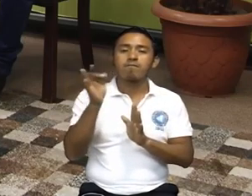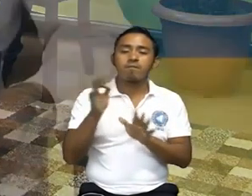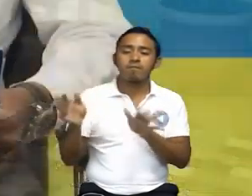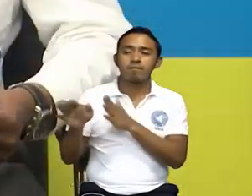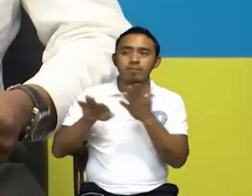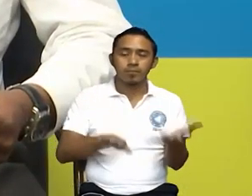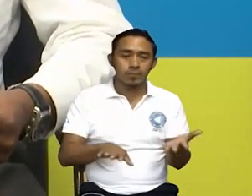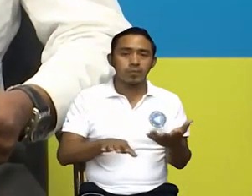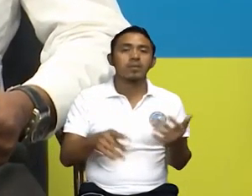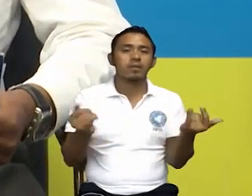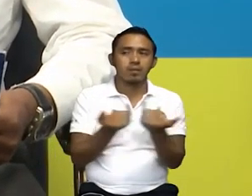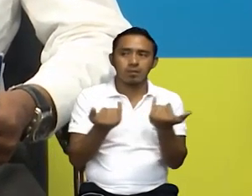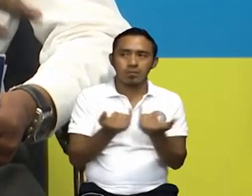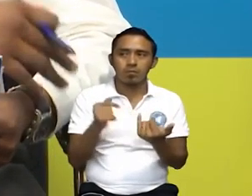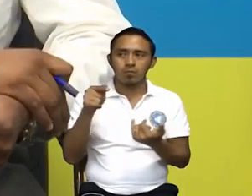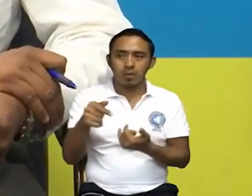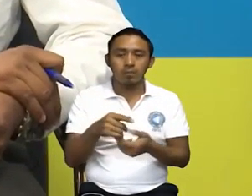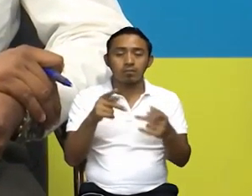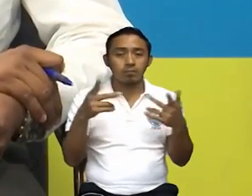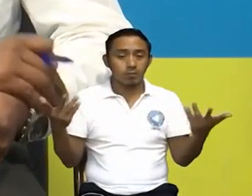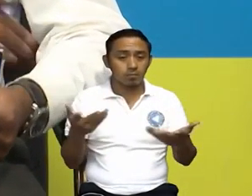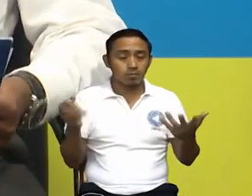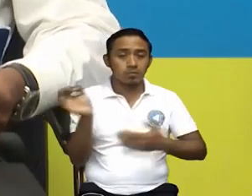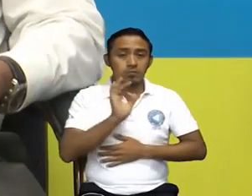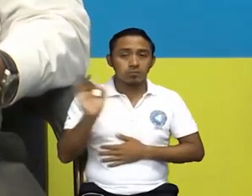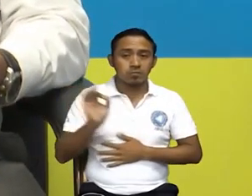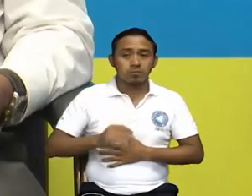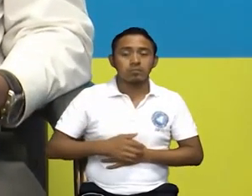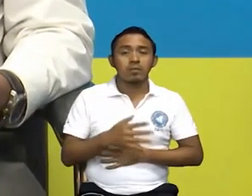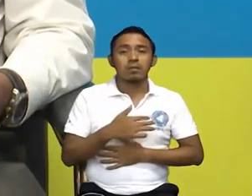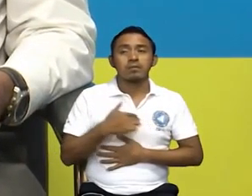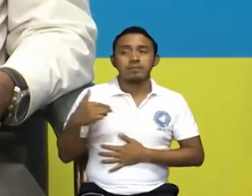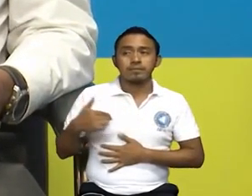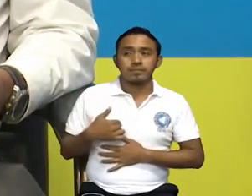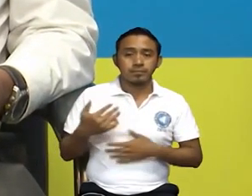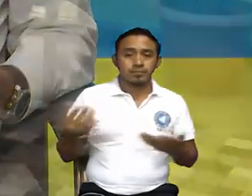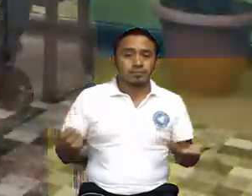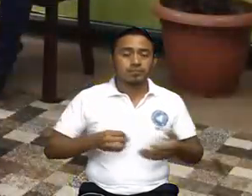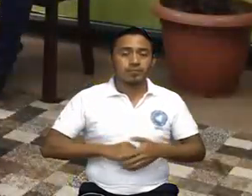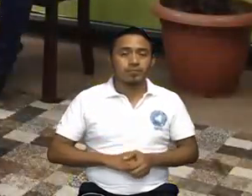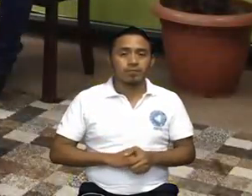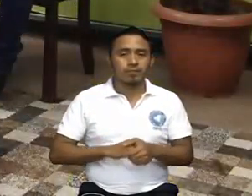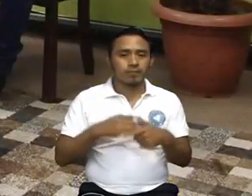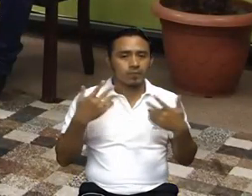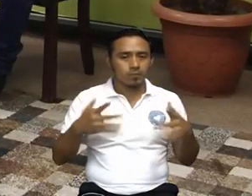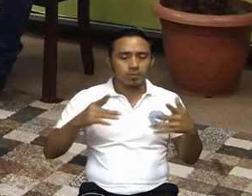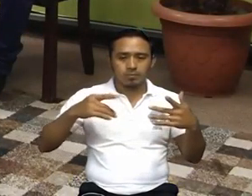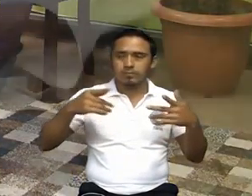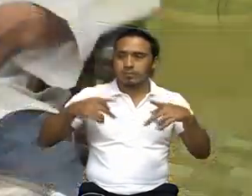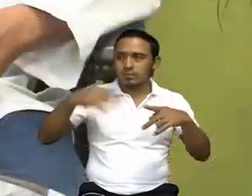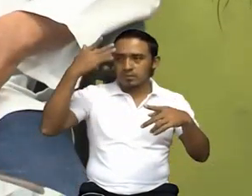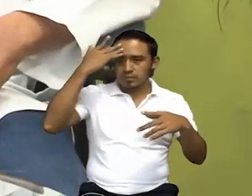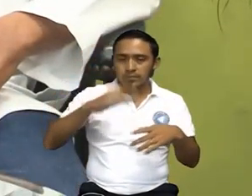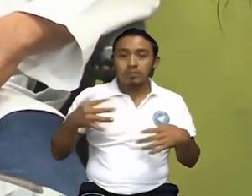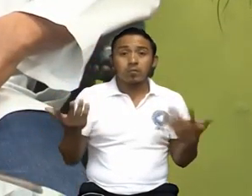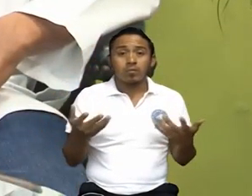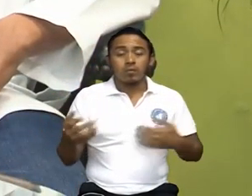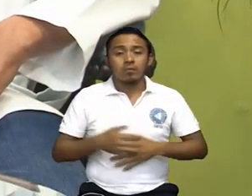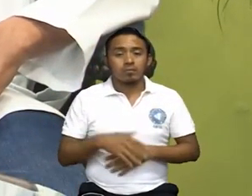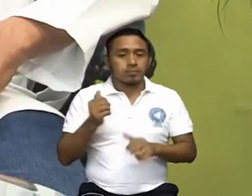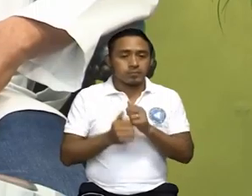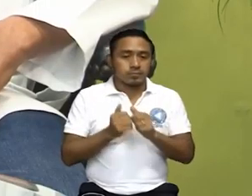es. Incluye a los accidentes. Sí, ciertas acciones que hacemos en personas adultas con todo el raciocinio y hacemos actividades que nos ponen